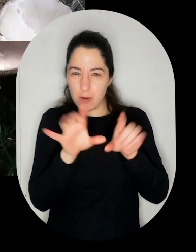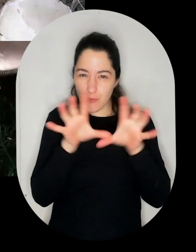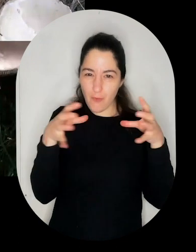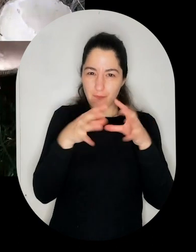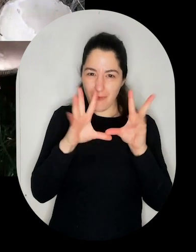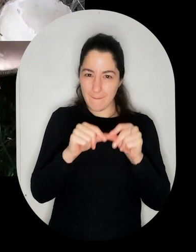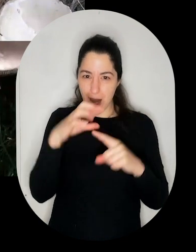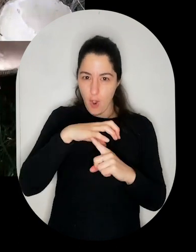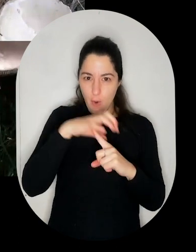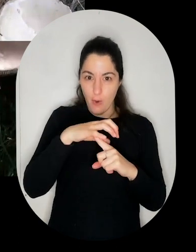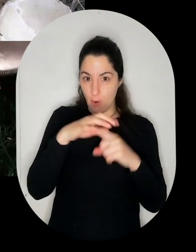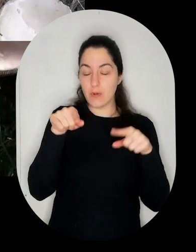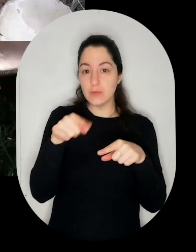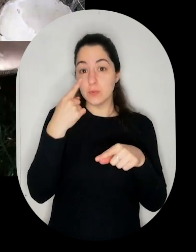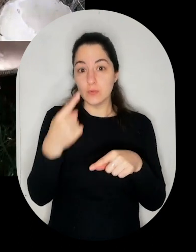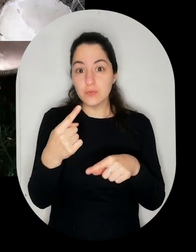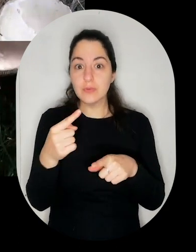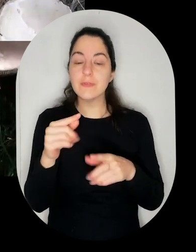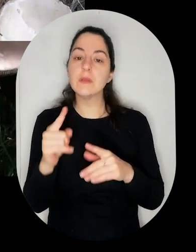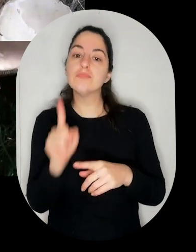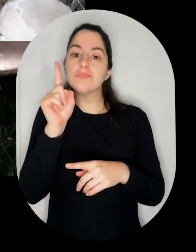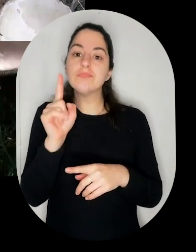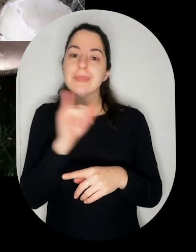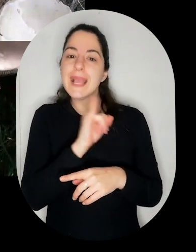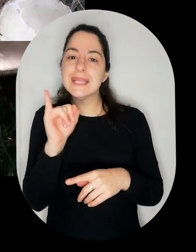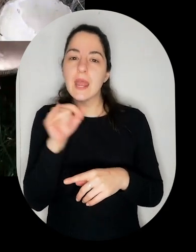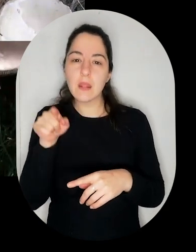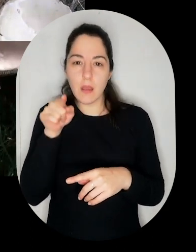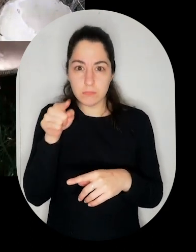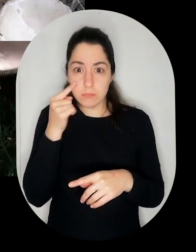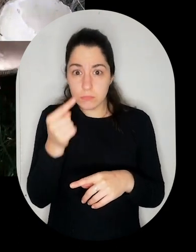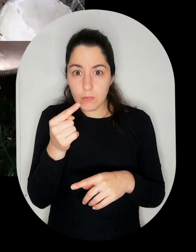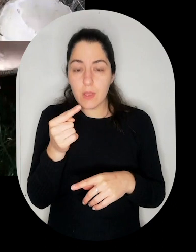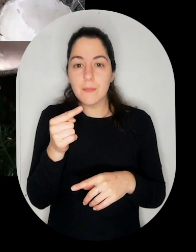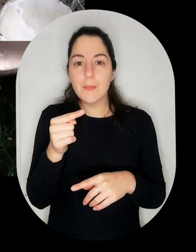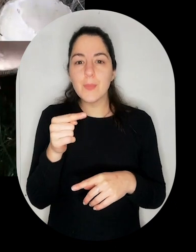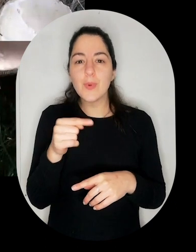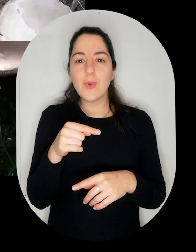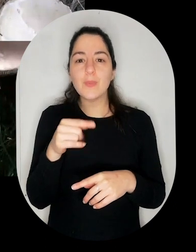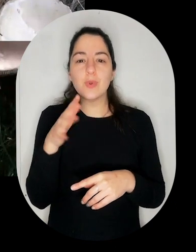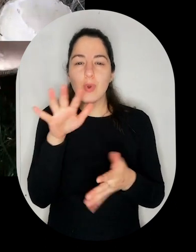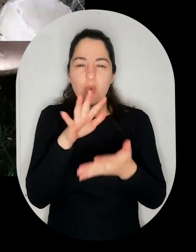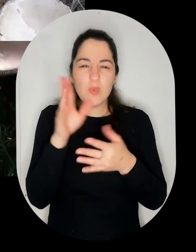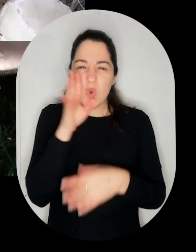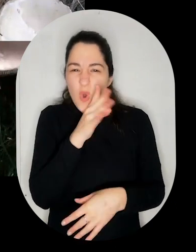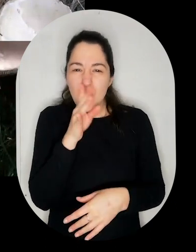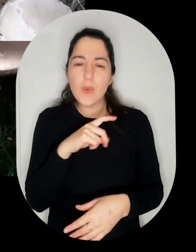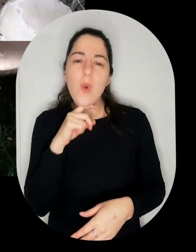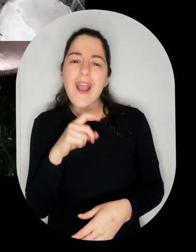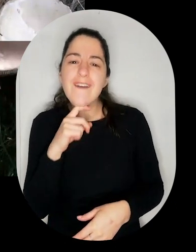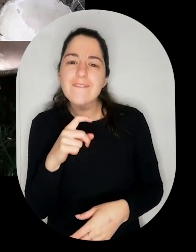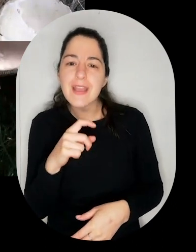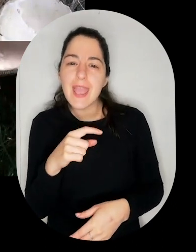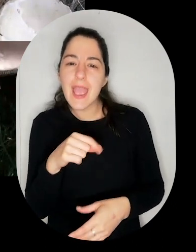vira de color amarillo cuando se hace corte en la esquina superior izquierda, Agaricus moleri, que tiene la clásica mancha de color